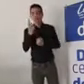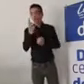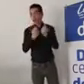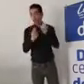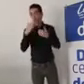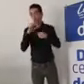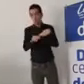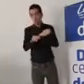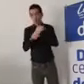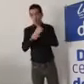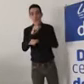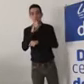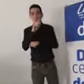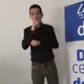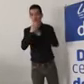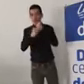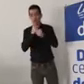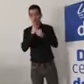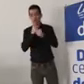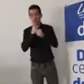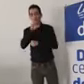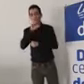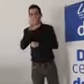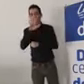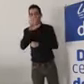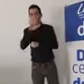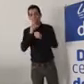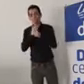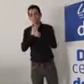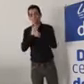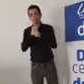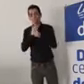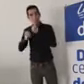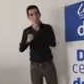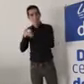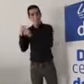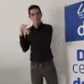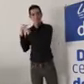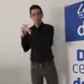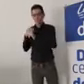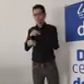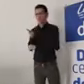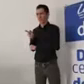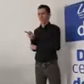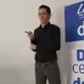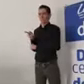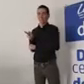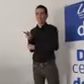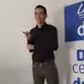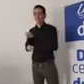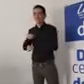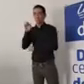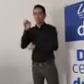65 años, llevan muchos años ahí. Y siempre es interesante ver esa confrontación generacional. Pero yo creo que el mensaje debería ser